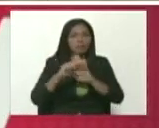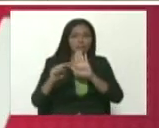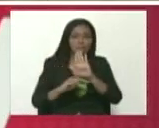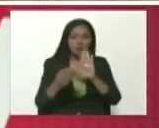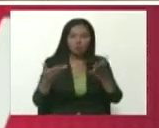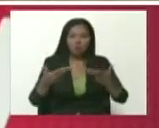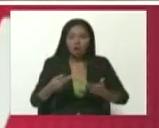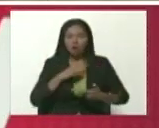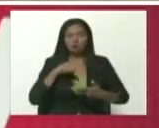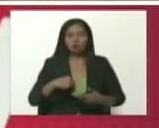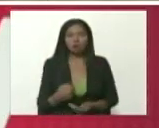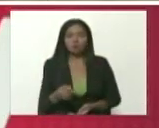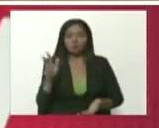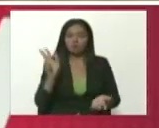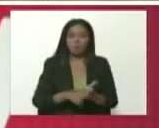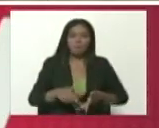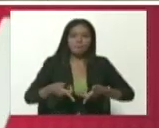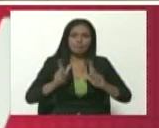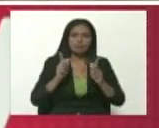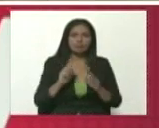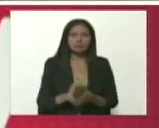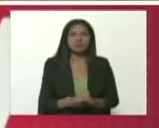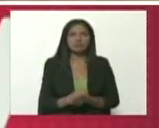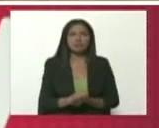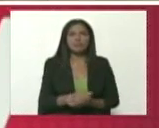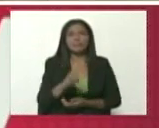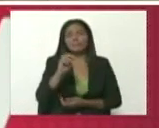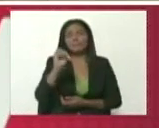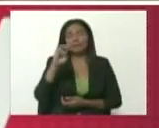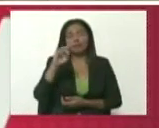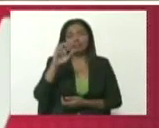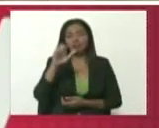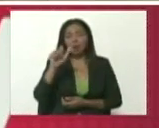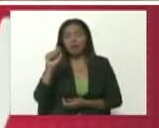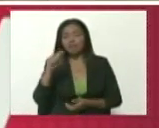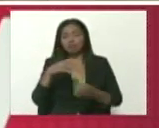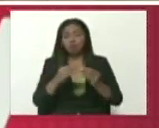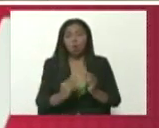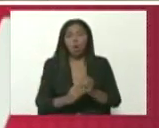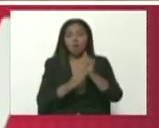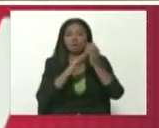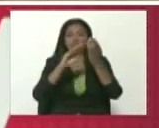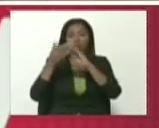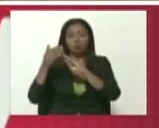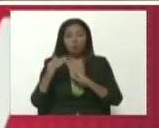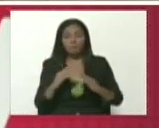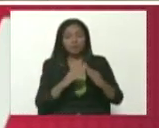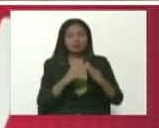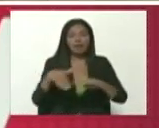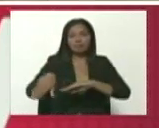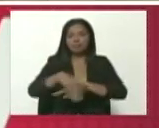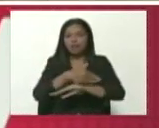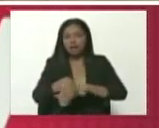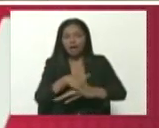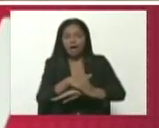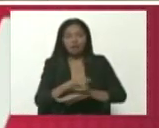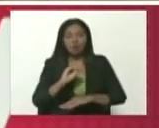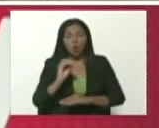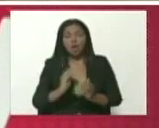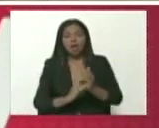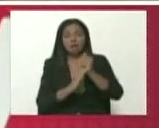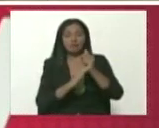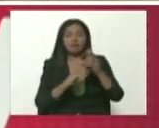dado. Correcto, cúmplase, Majorlin, y a todos los jefes de comunidad, jefes de calle, jefes de